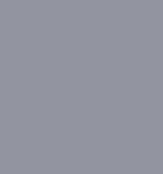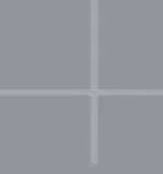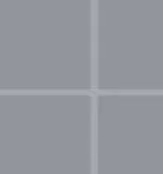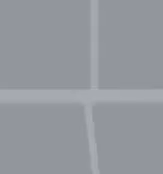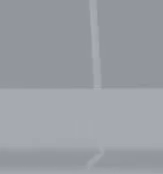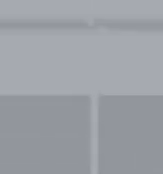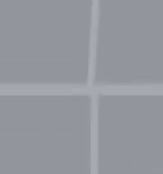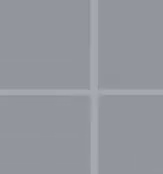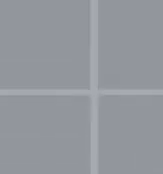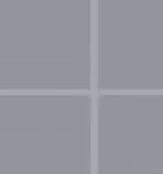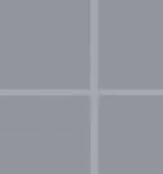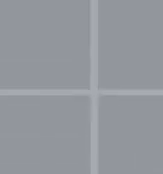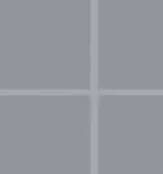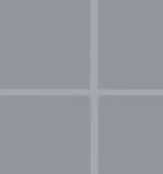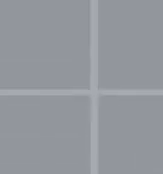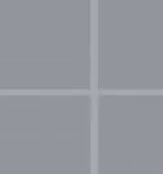novedades